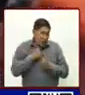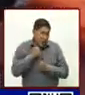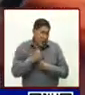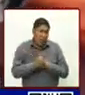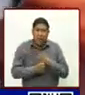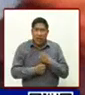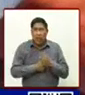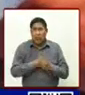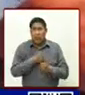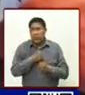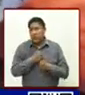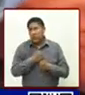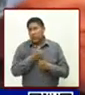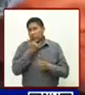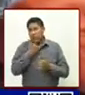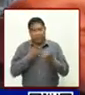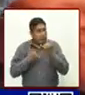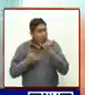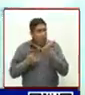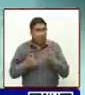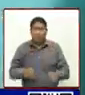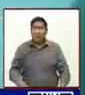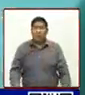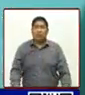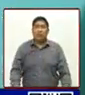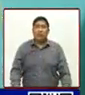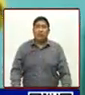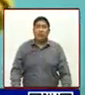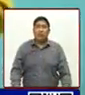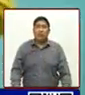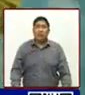ella ya sería como llegar a mi especial, mi sobrina.